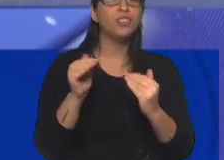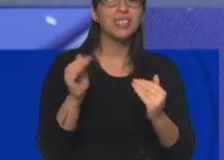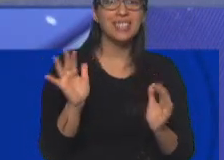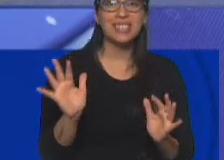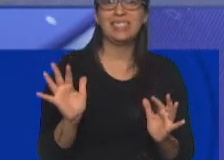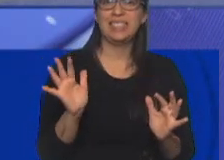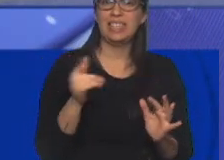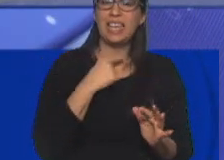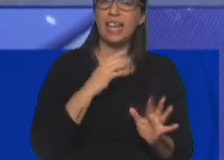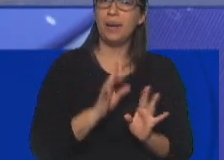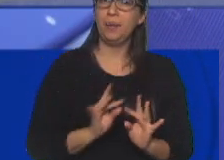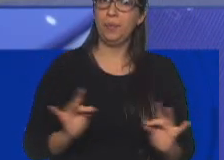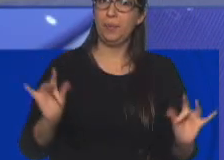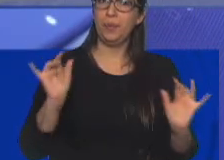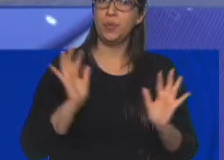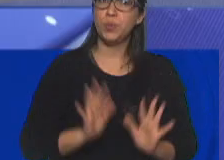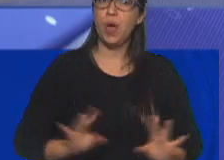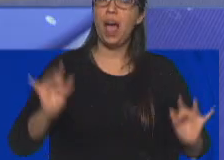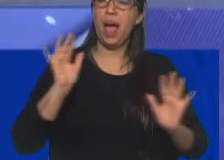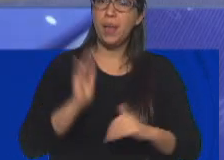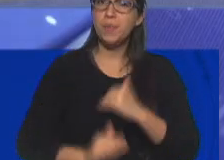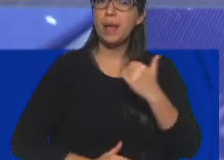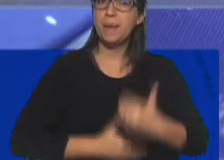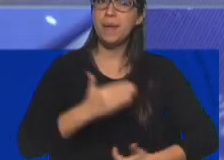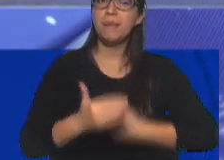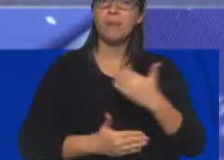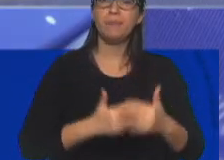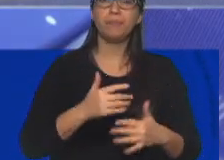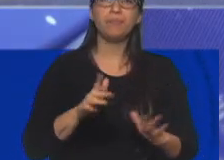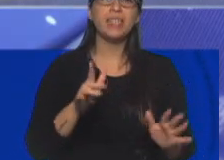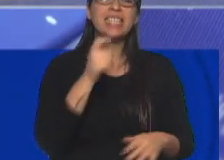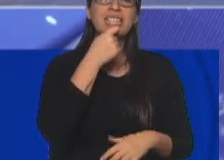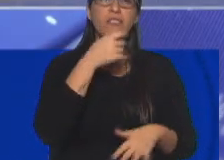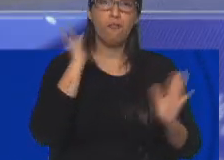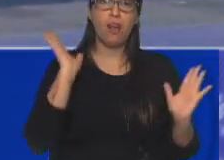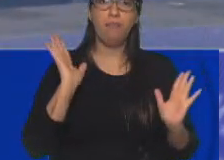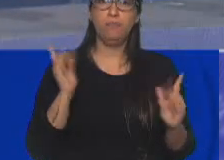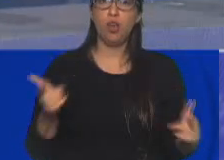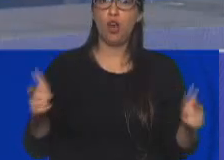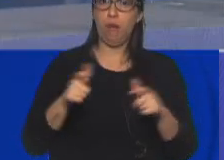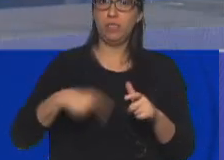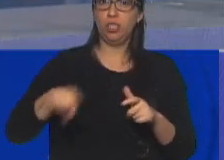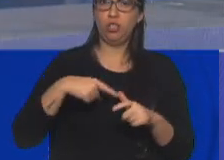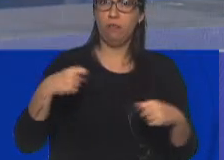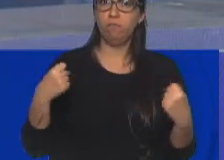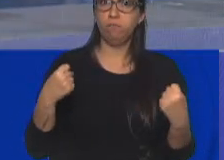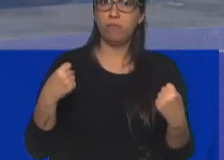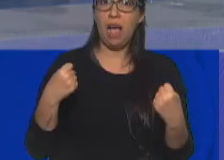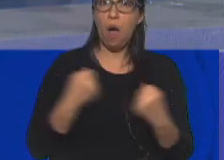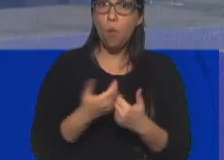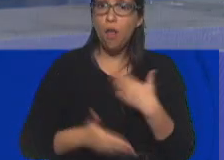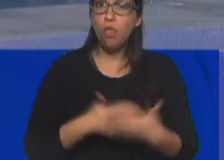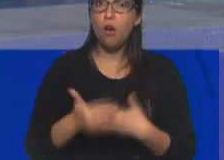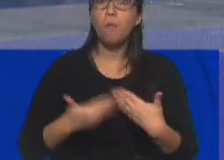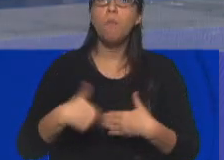acá. Exacto. La oposición pareciera que no se llega, si se avanza en la Comisión y hay posibilidades de veto, ahí